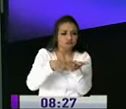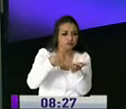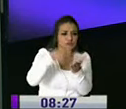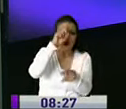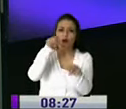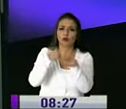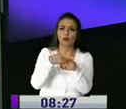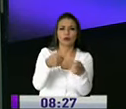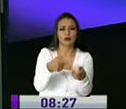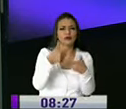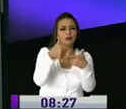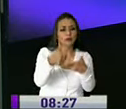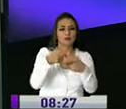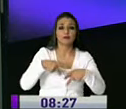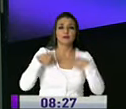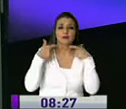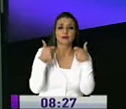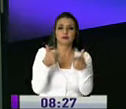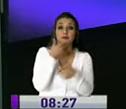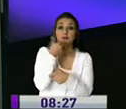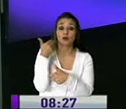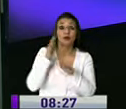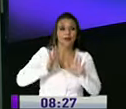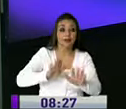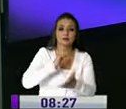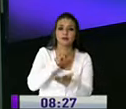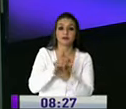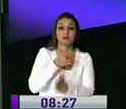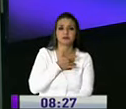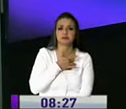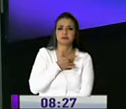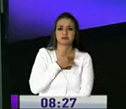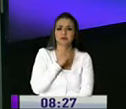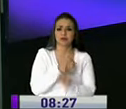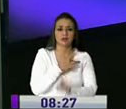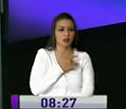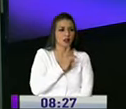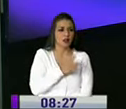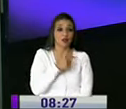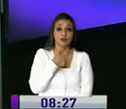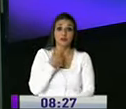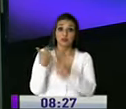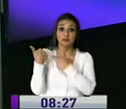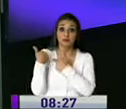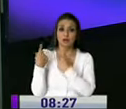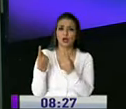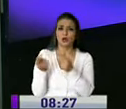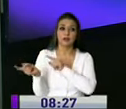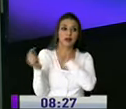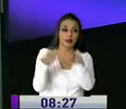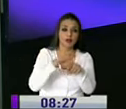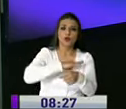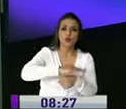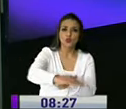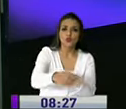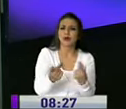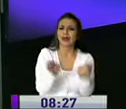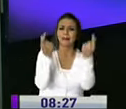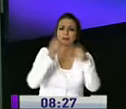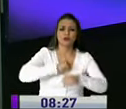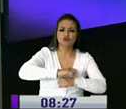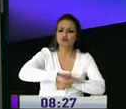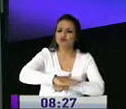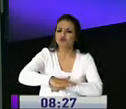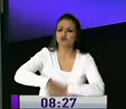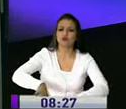y denle su mejor vivir. Esa es la verdad. A mí me duele esto. Si esto estuviera en mis manos, créanme que ahorita mismo estaríamos con las máquinas